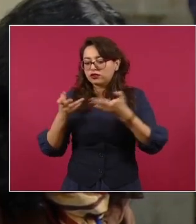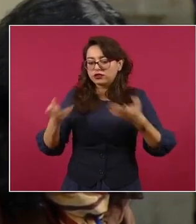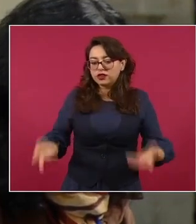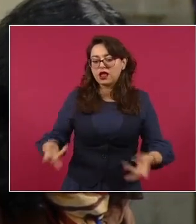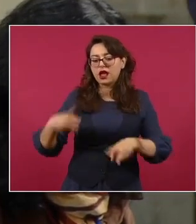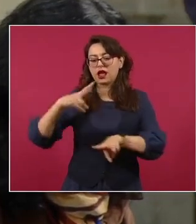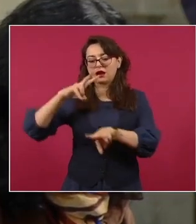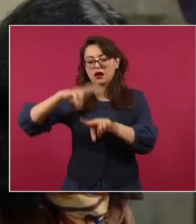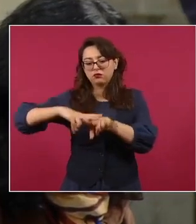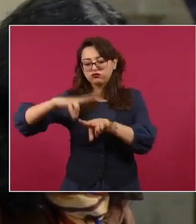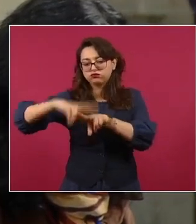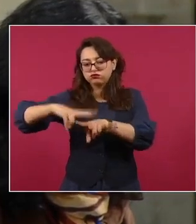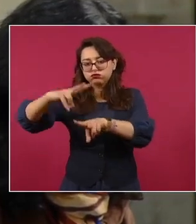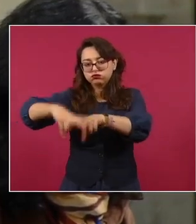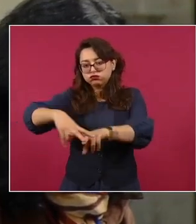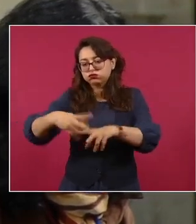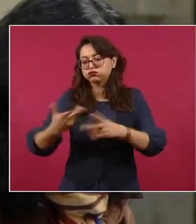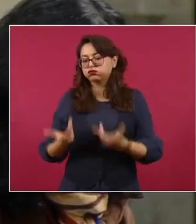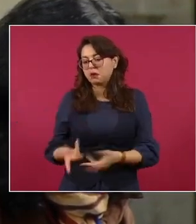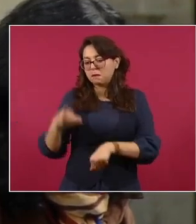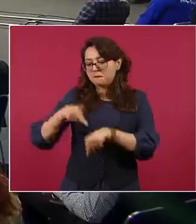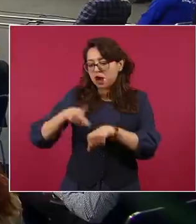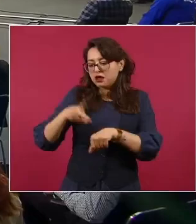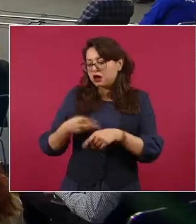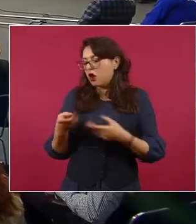los rieles.